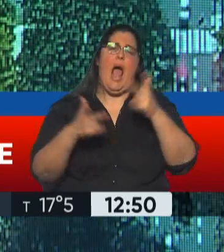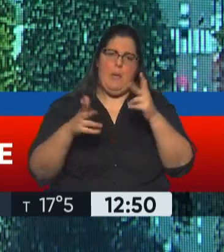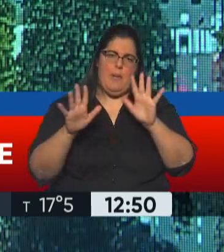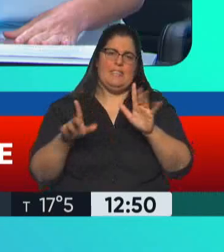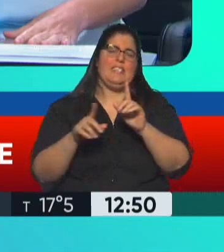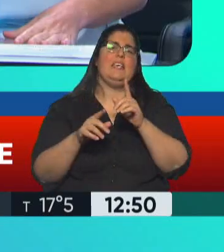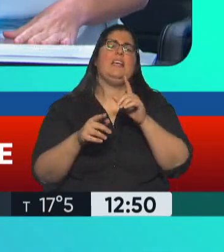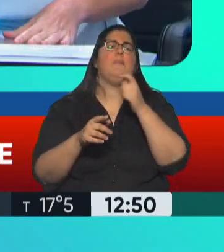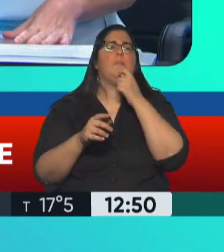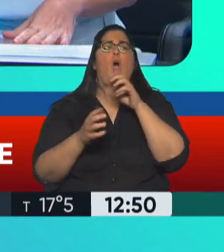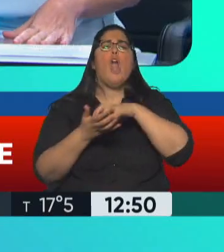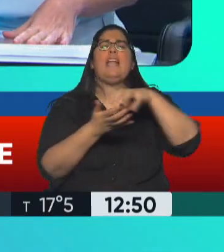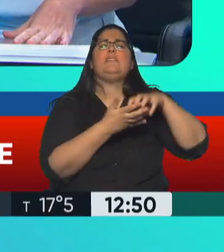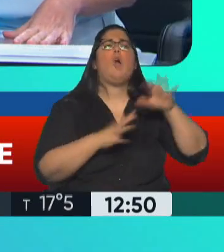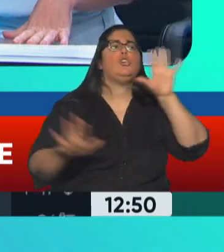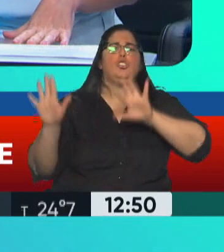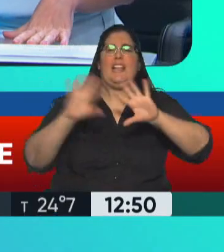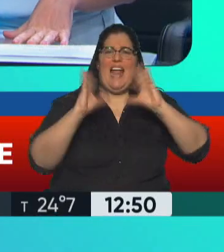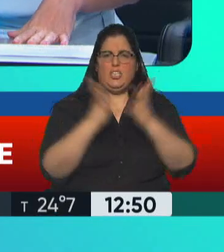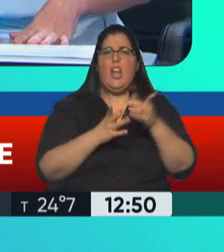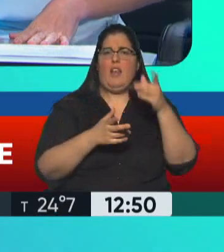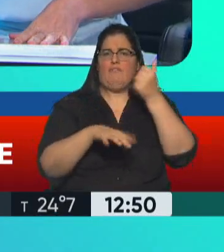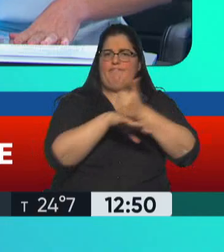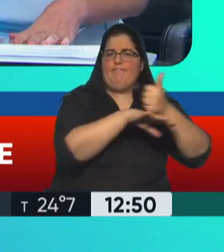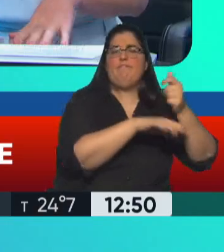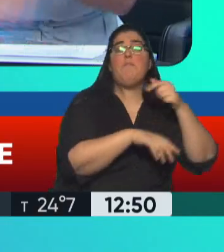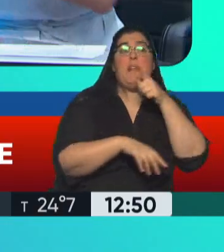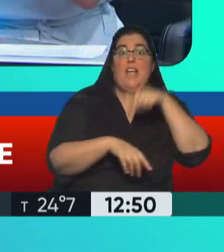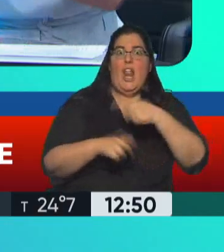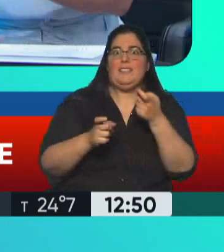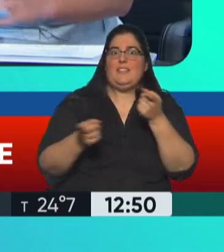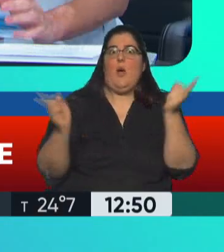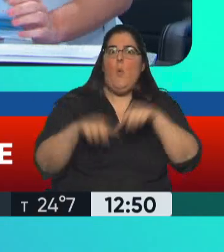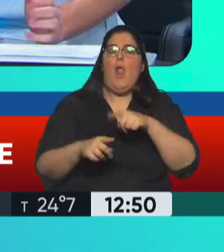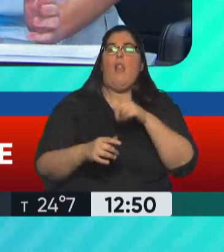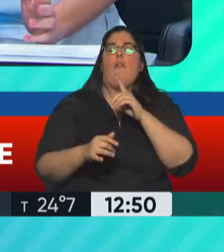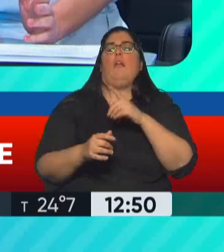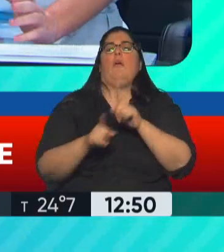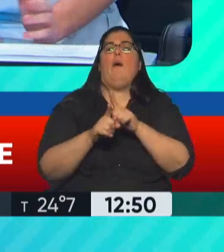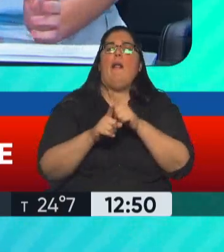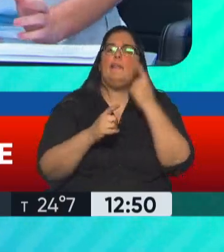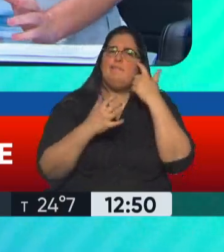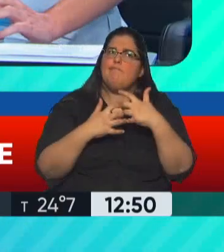también multilaterales, pero que parece ser más necesario que nunca, ¿no? También empezar a pensar algún